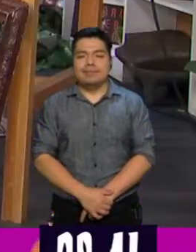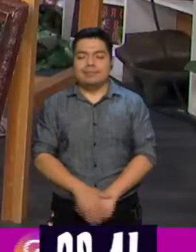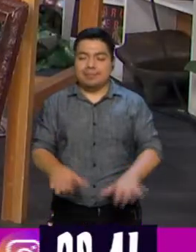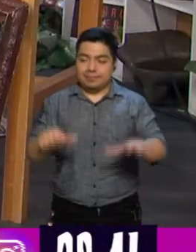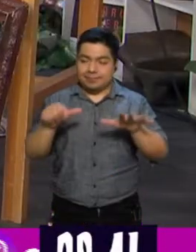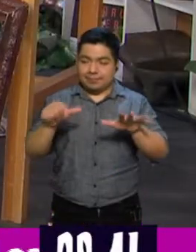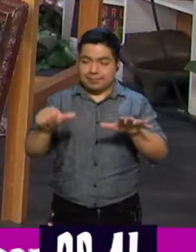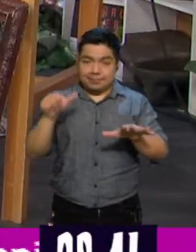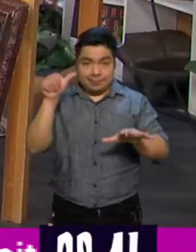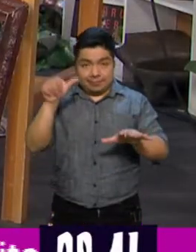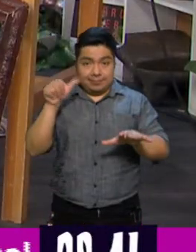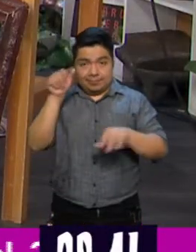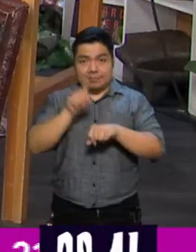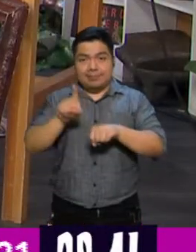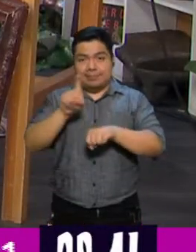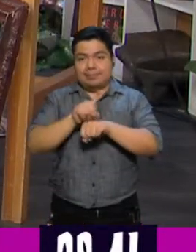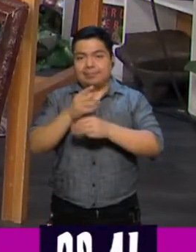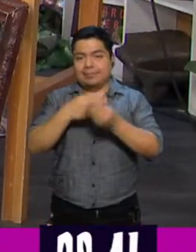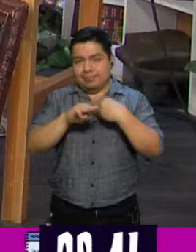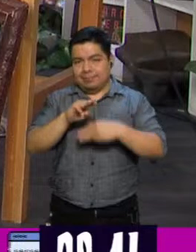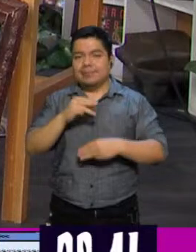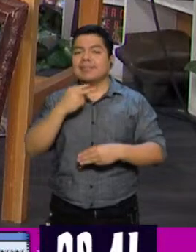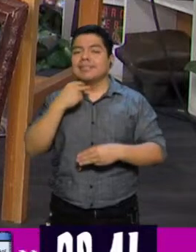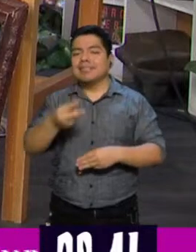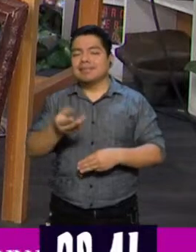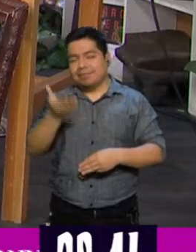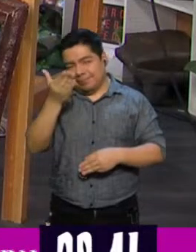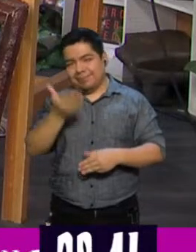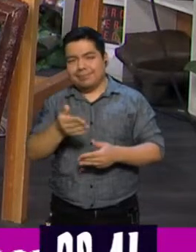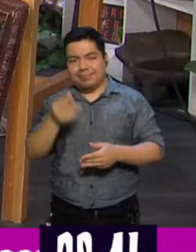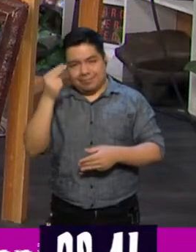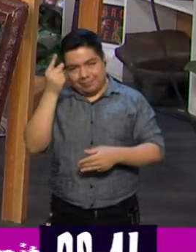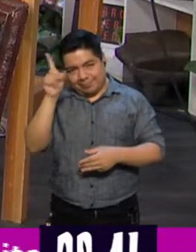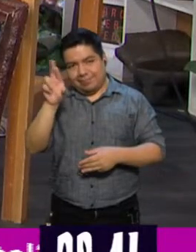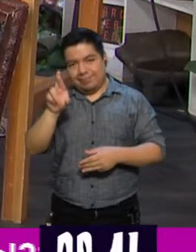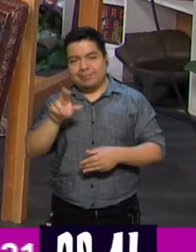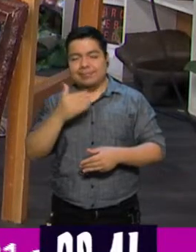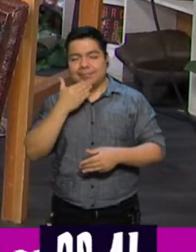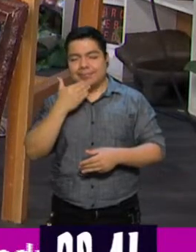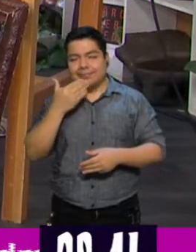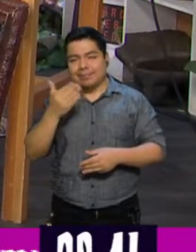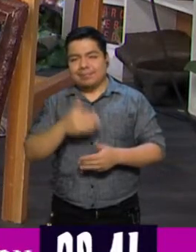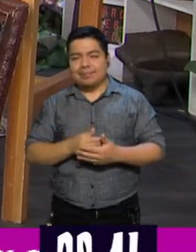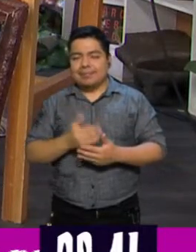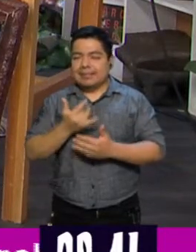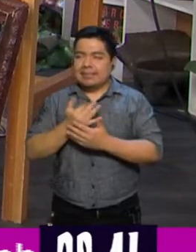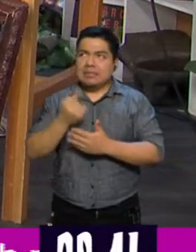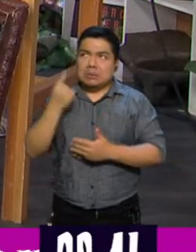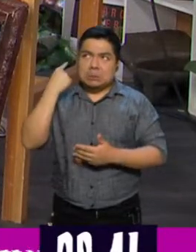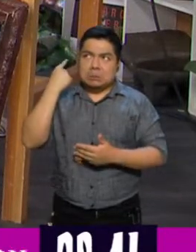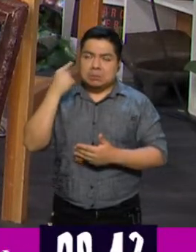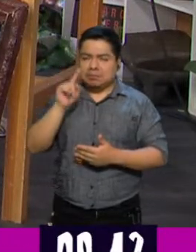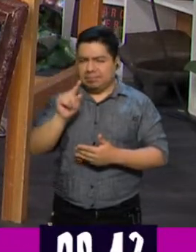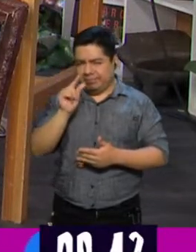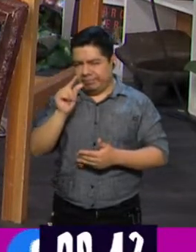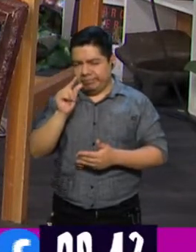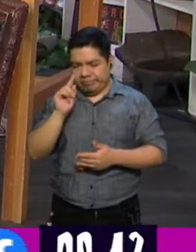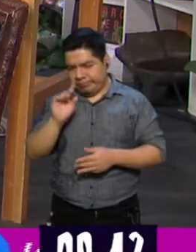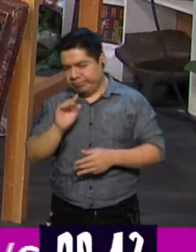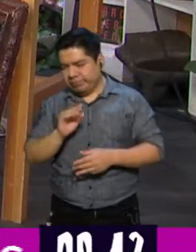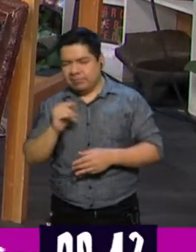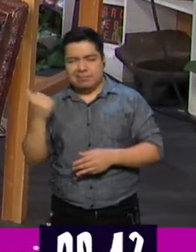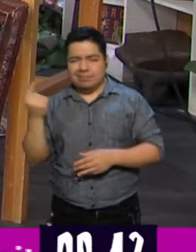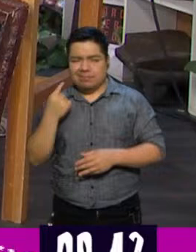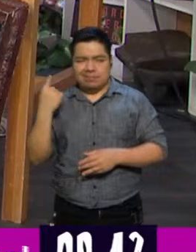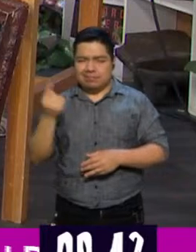16 de abril, Día Mundial de la Voz. Adelante, doctor, Oye, bienvenido. oye, Charro, ¿por qué Desde tan que no lo barato? Ni oímos, siquiera por mis amigos de